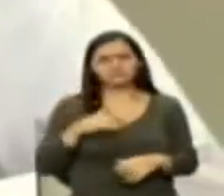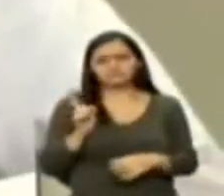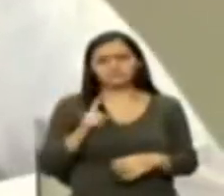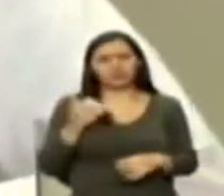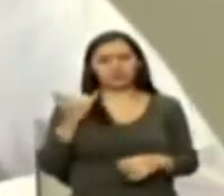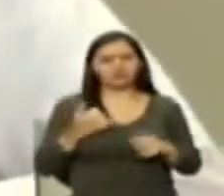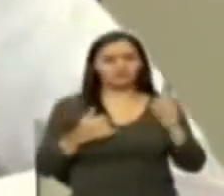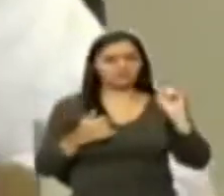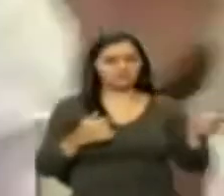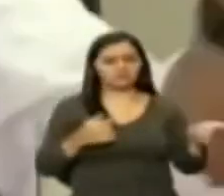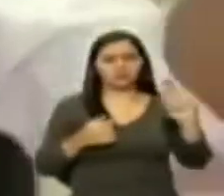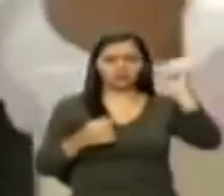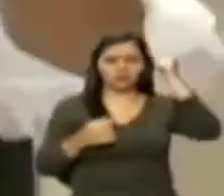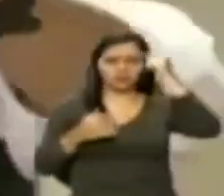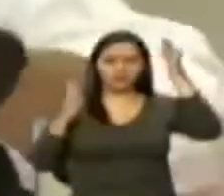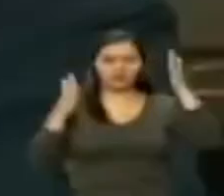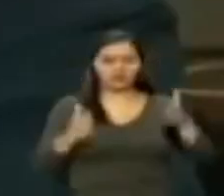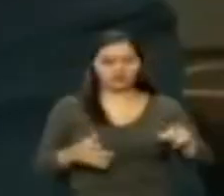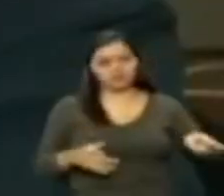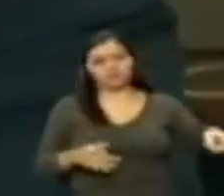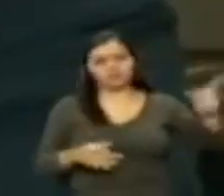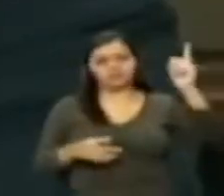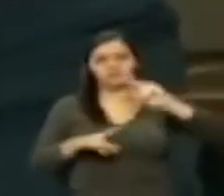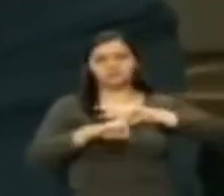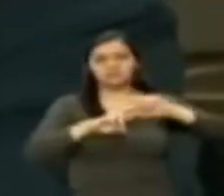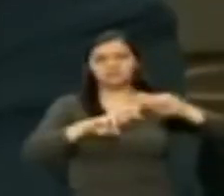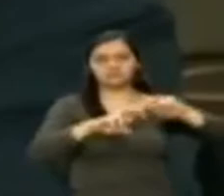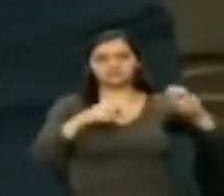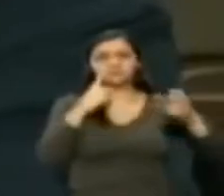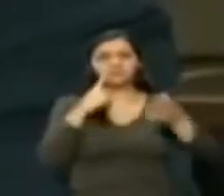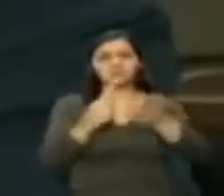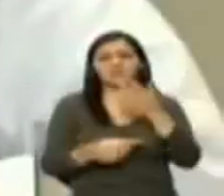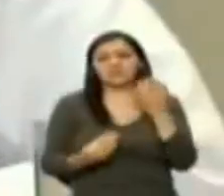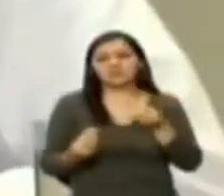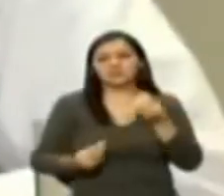la información al gobernador, sobrevolamos con él y a las autoridades del caso.